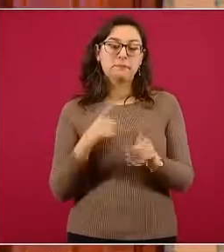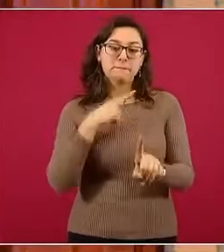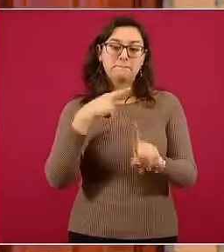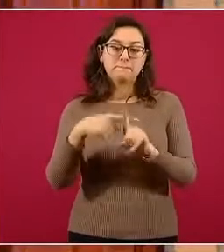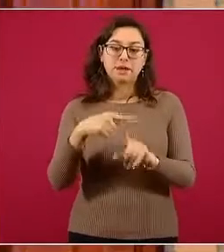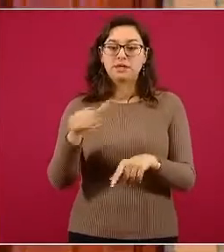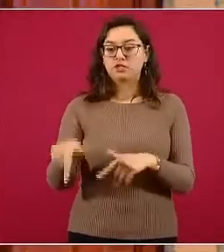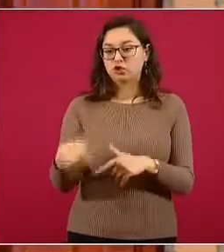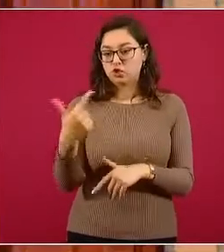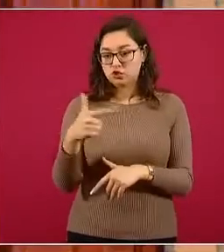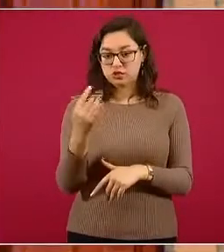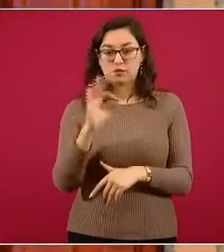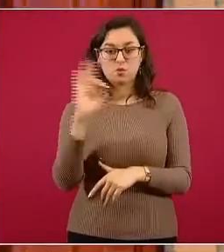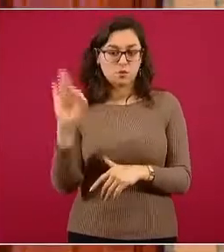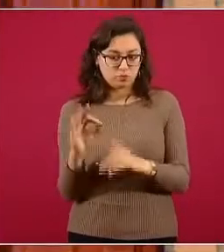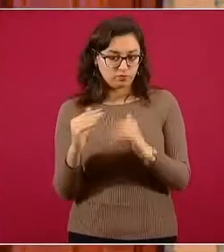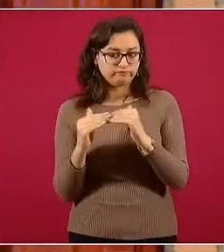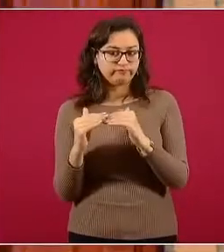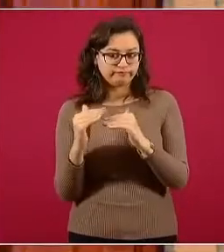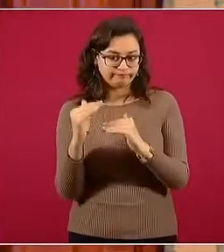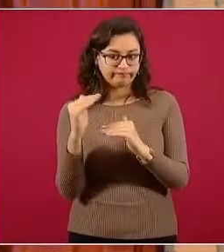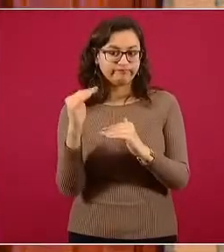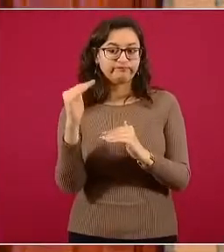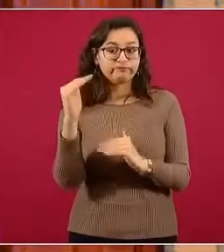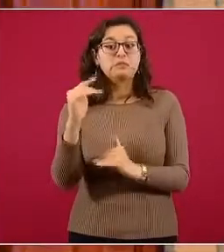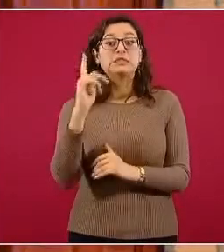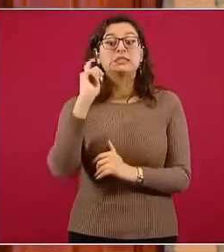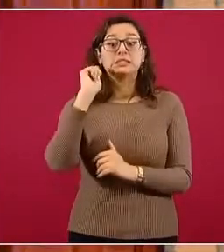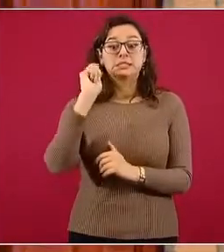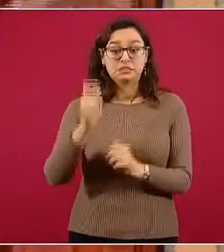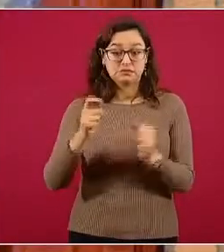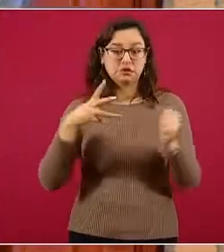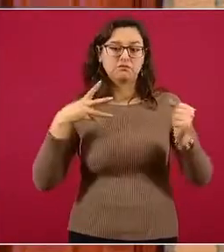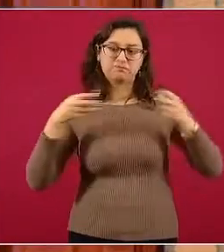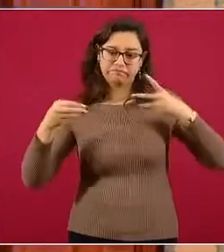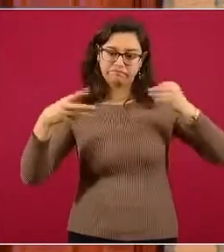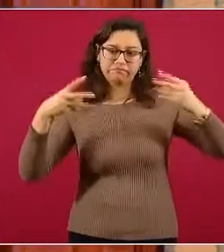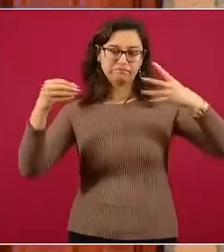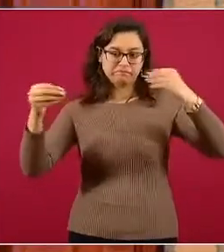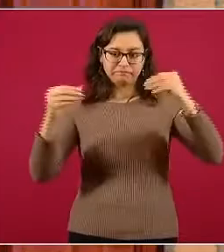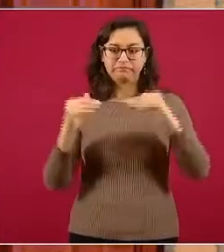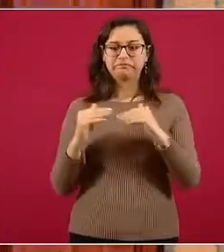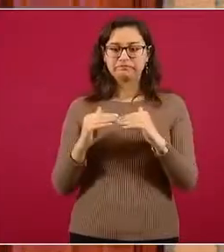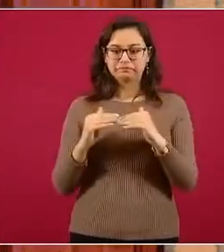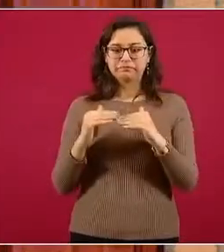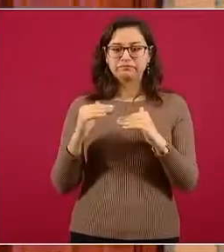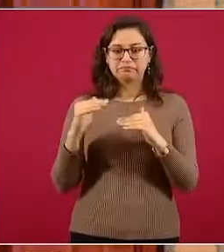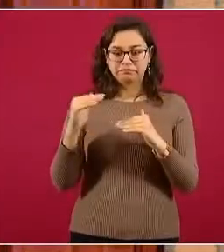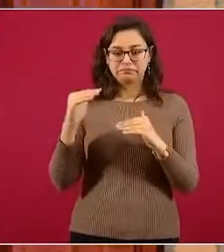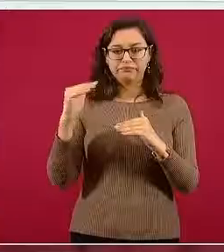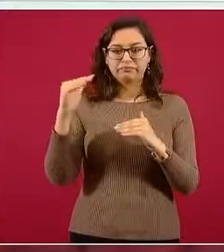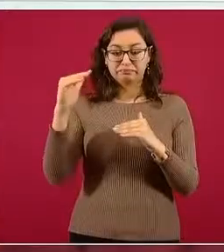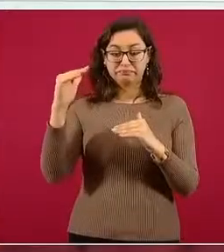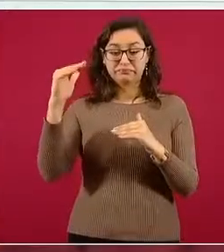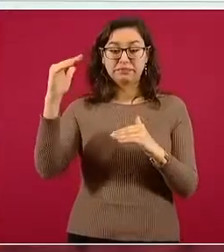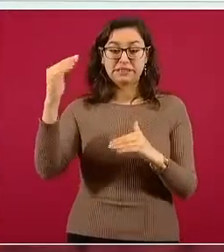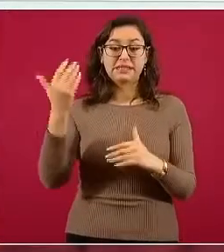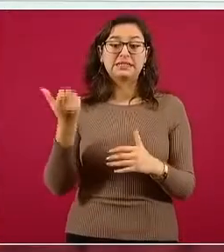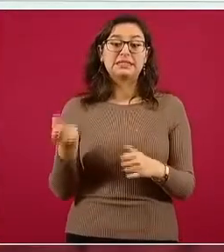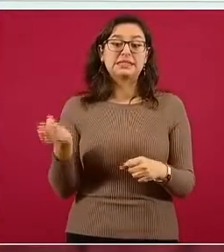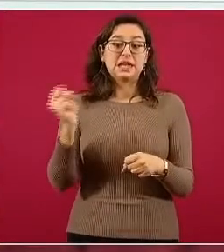12% y por lo tanto continuamos con una tendencia ascendente que venimos observando prácticamente desde las